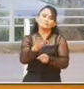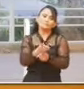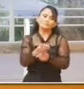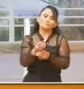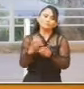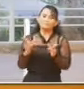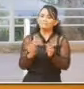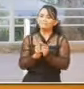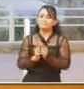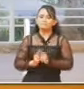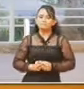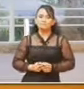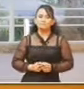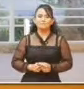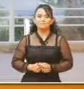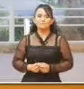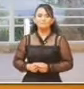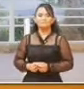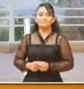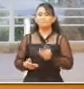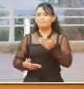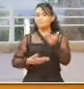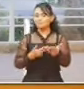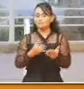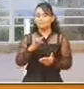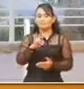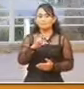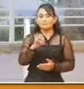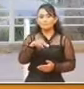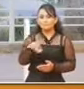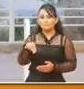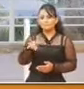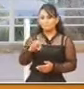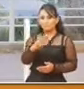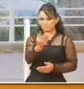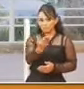cuanto. Muchas gracias, regidor. Tiene el uso de la voz la regidora Ivono Lascuaga.